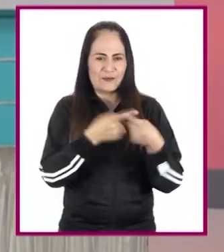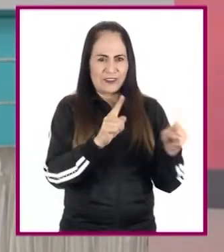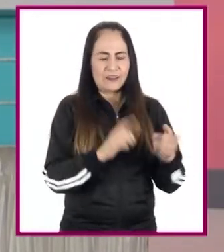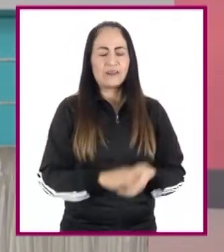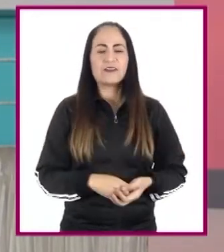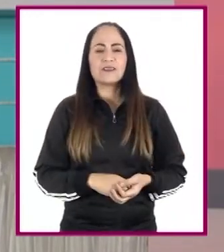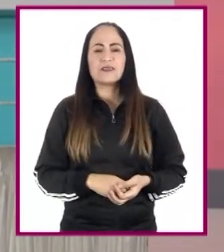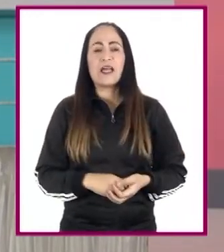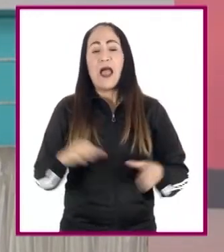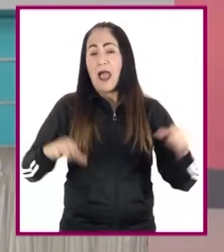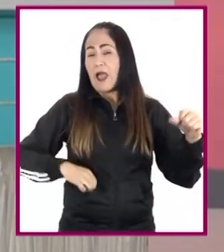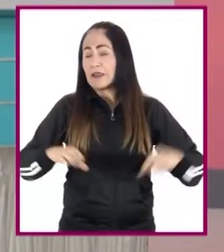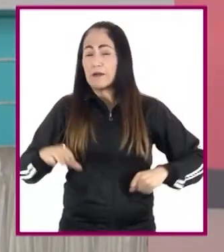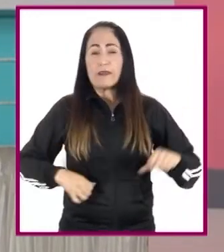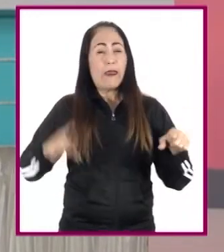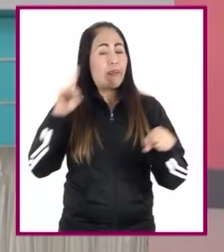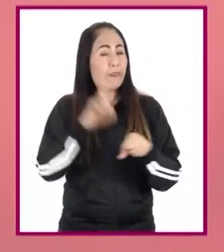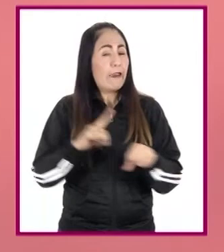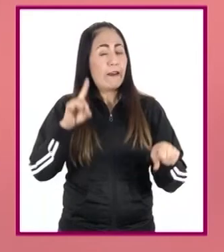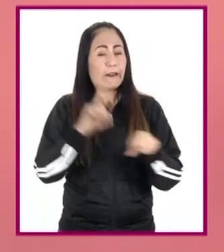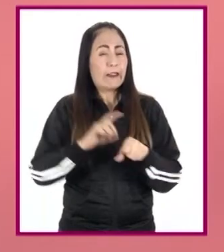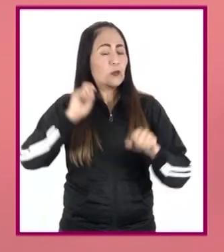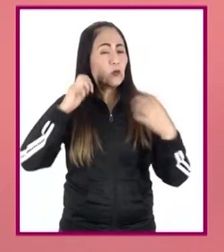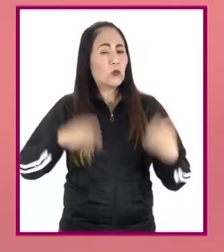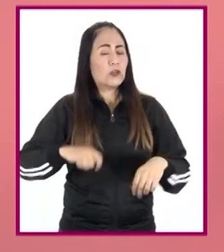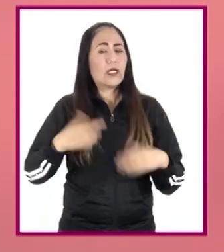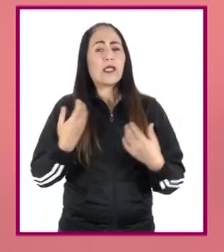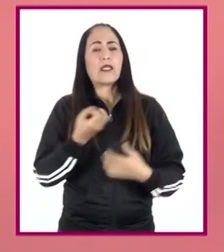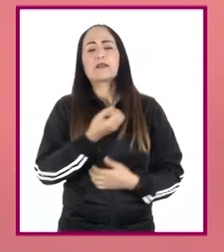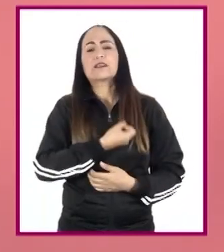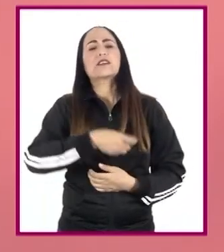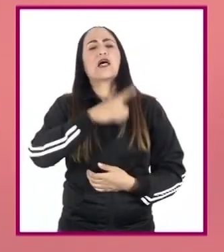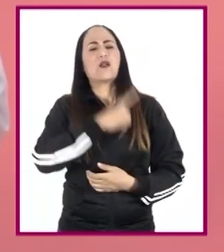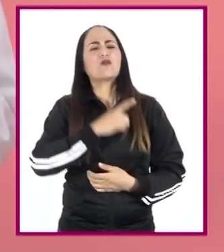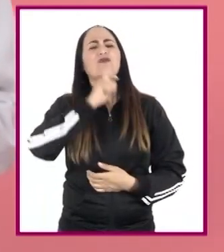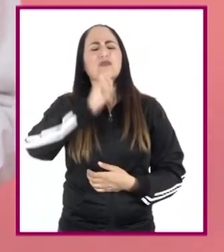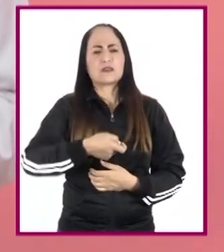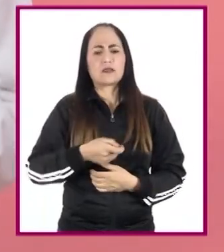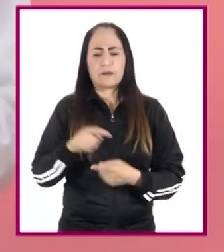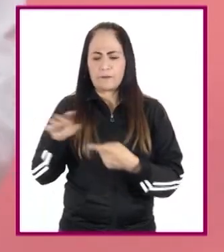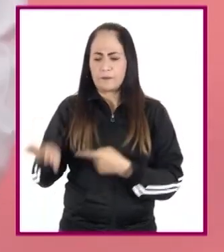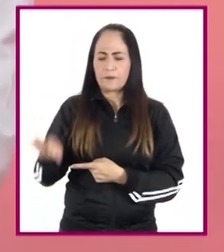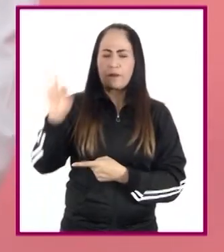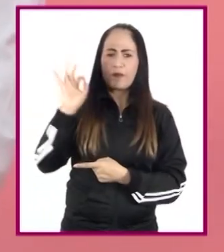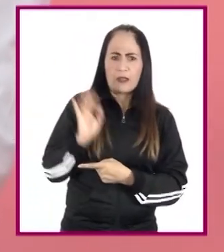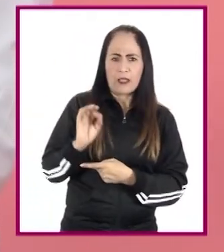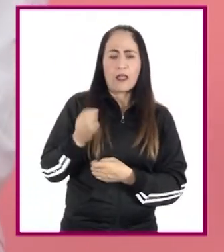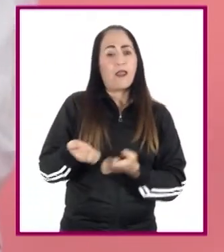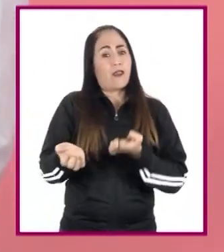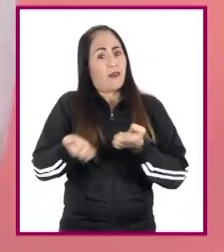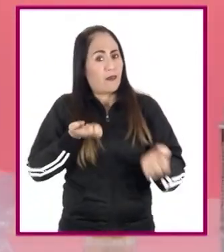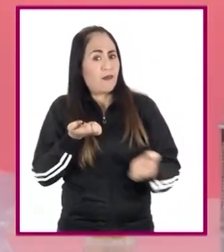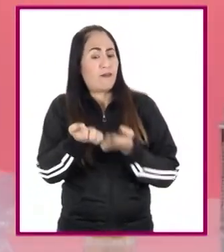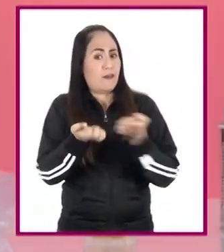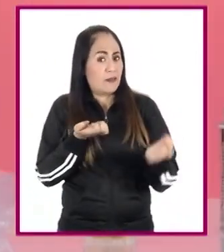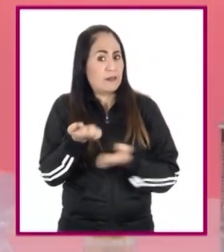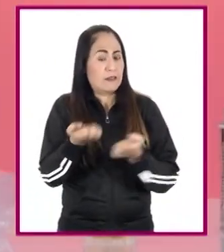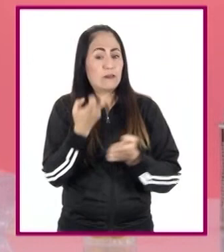una indispensable para mantener una buena salud es la actividad física, que tiene múltiples beneficios